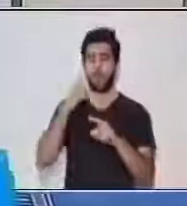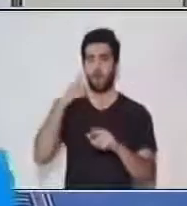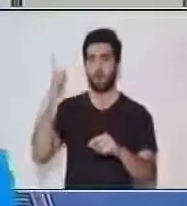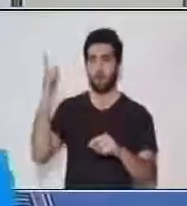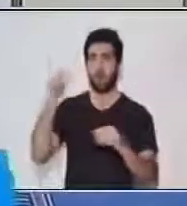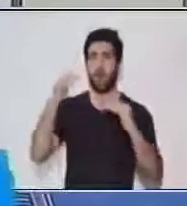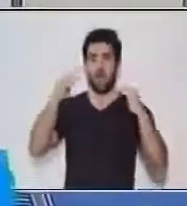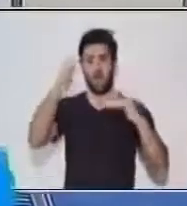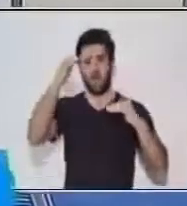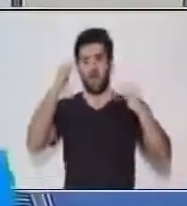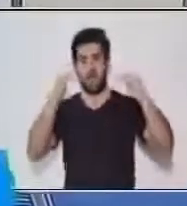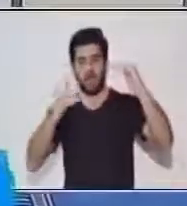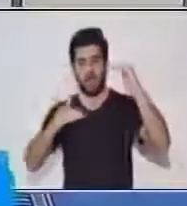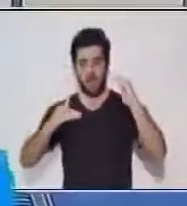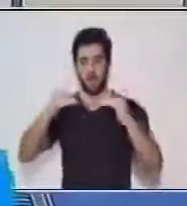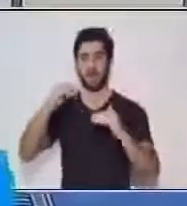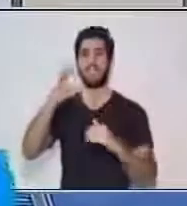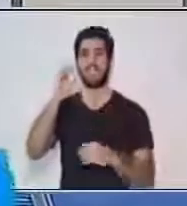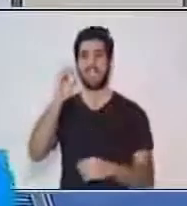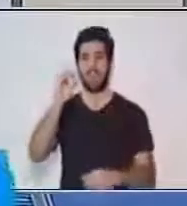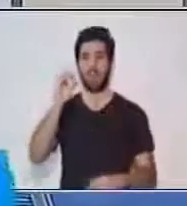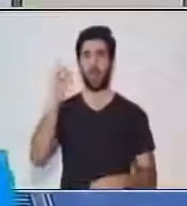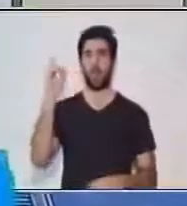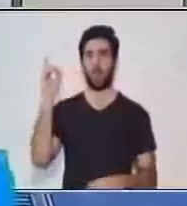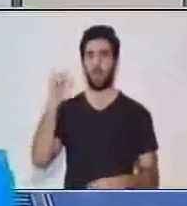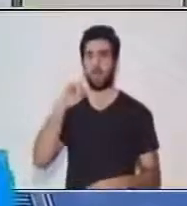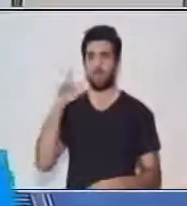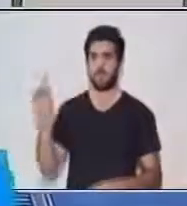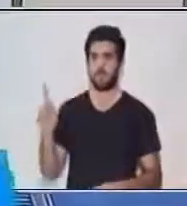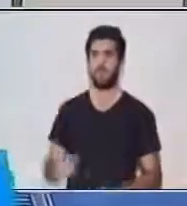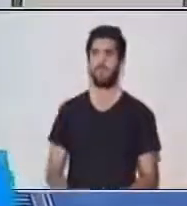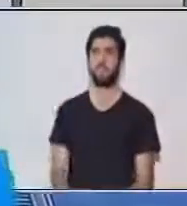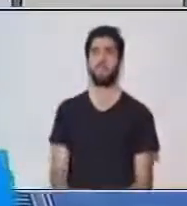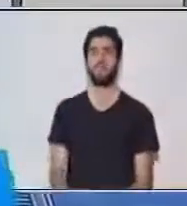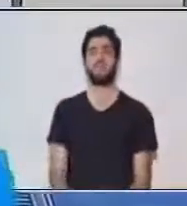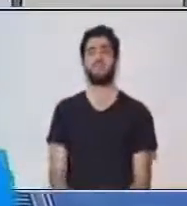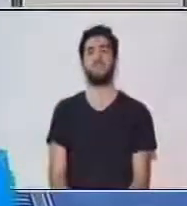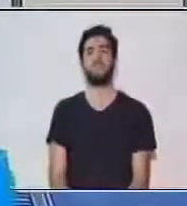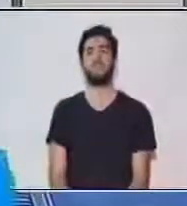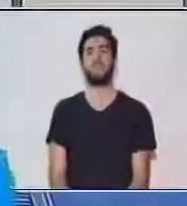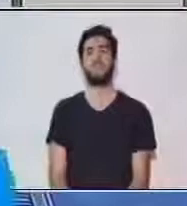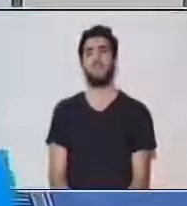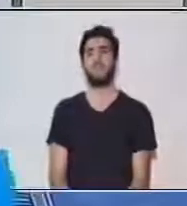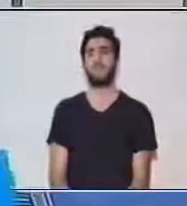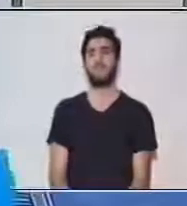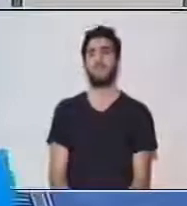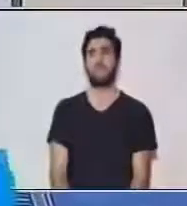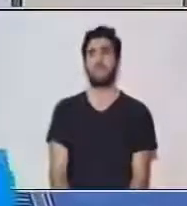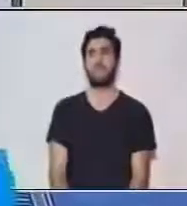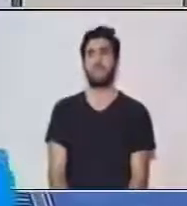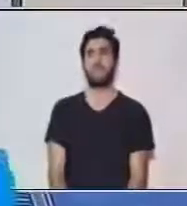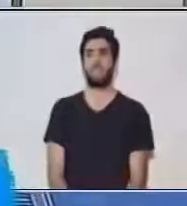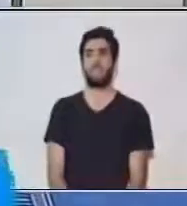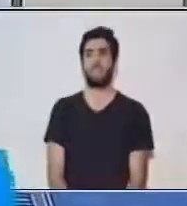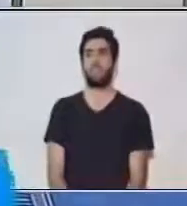Cuando estamos acá, ahí tenemos nuestra velocidad máxima. Cuando estamos